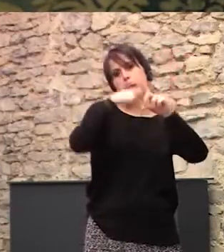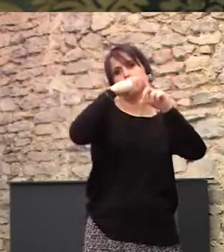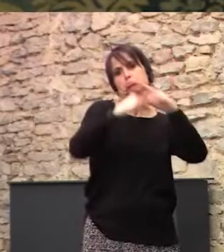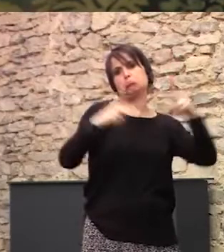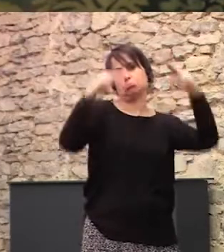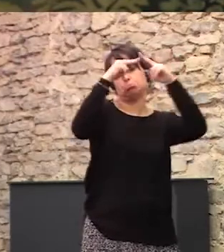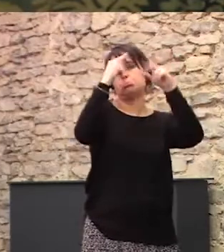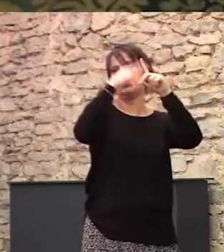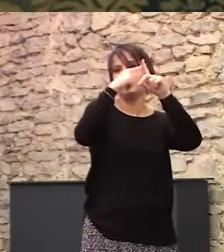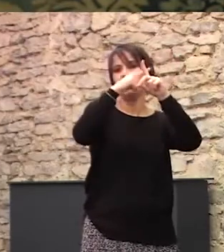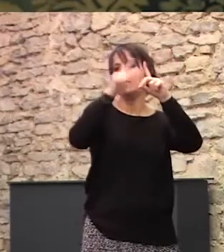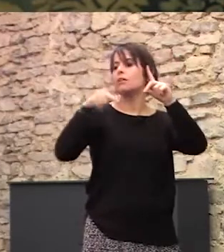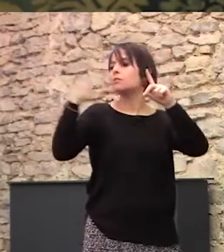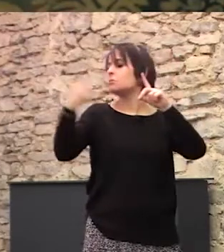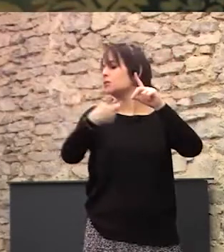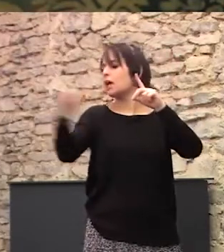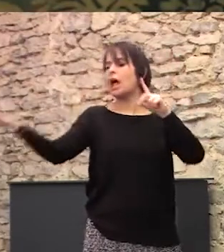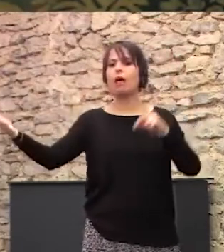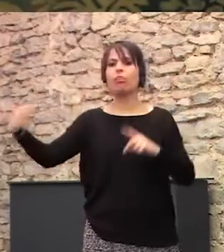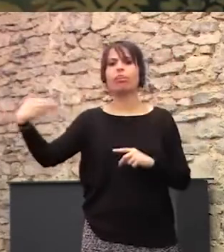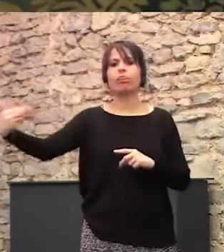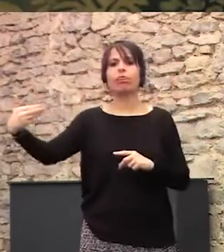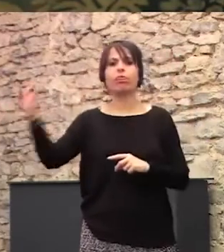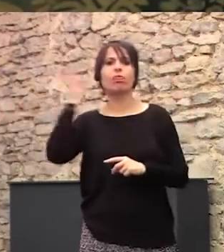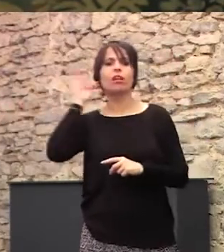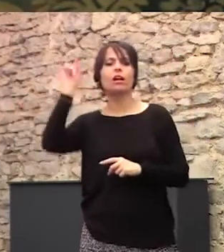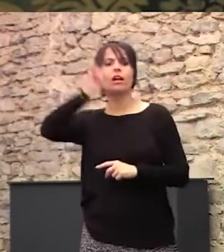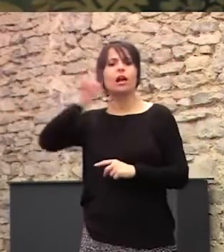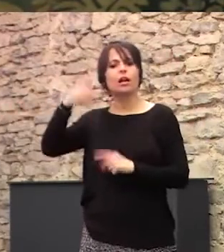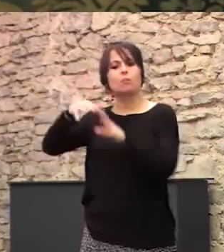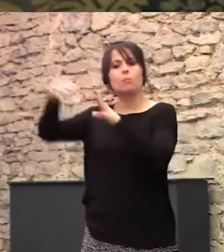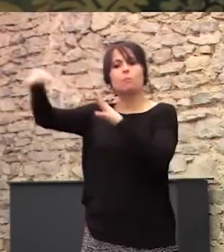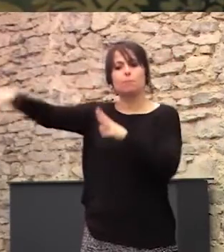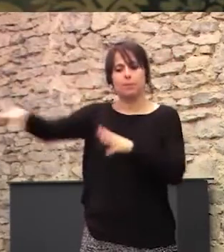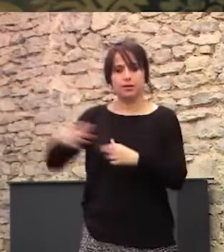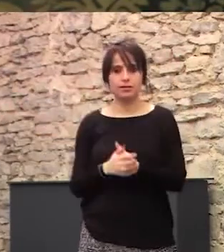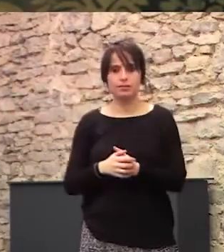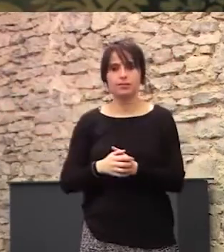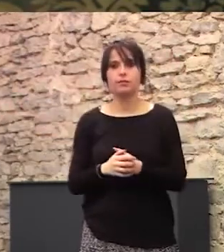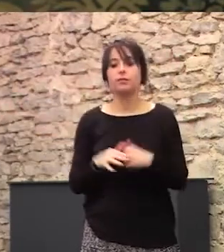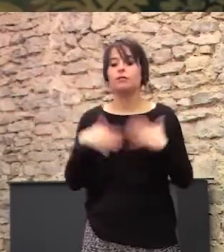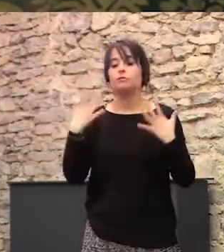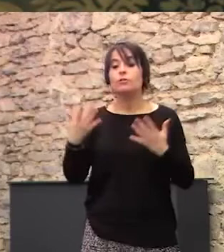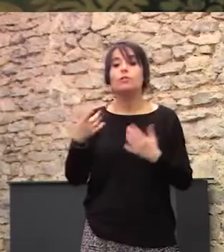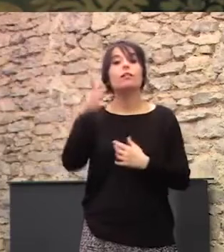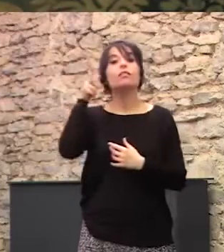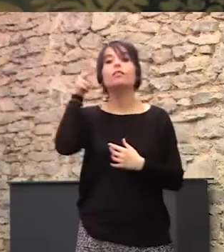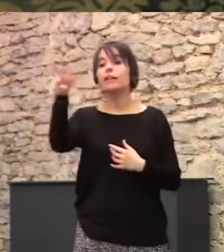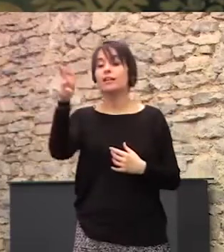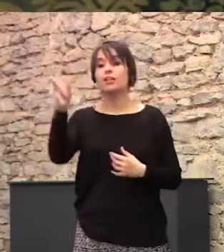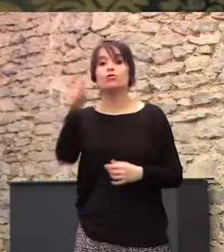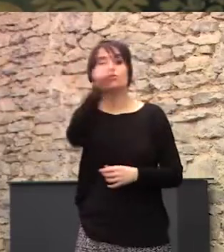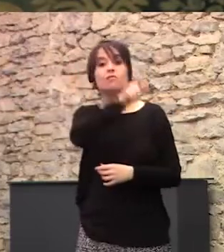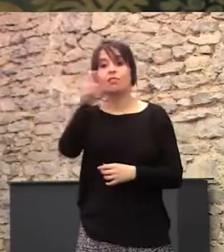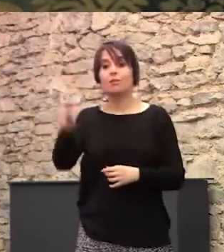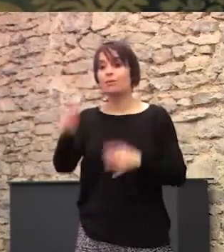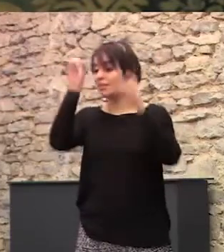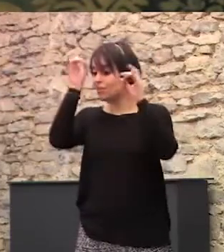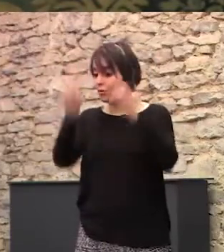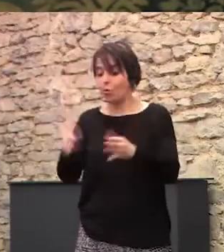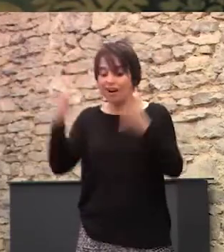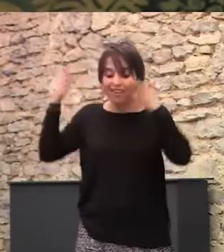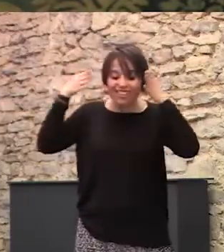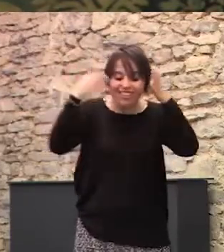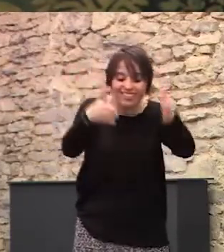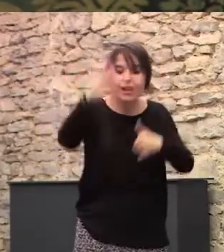en cuenta la realidad de las mujeres negras, ¿no? ¿Y qué tenemos en los movimientos de los derechos civiles? Pues estaban centrados en los